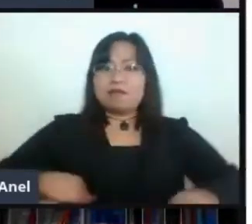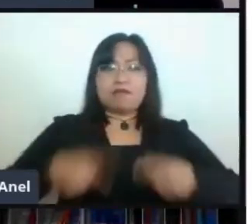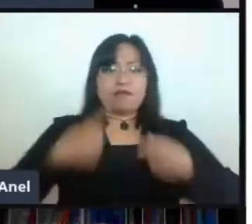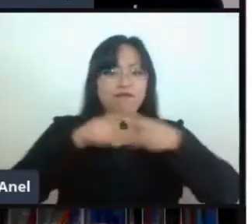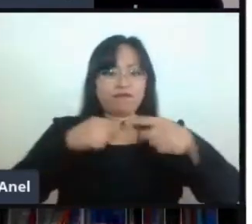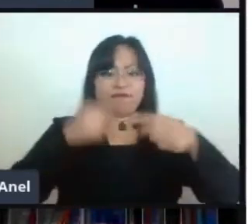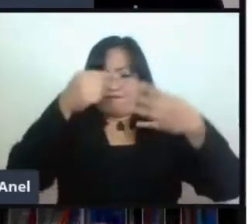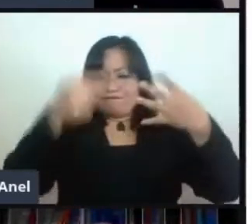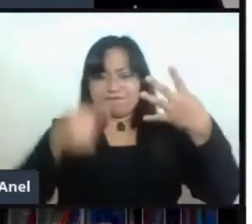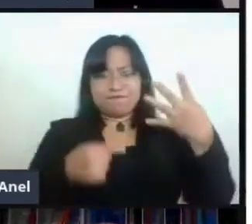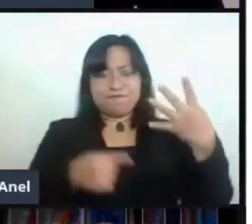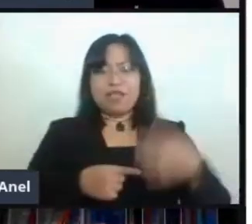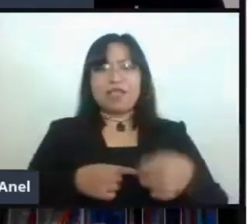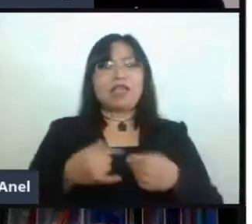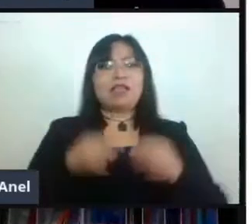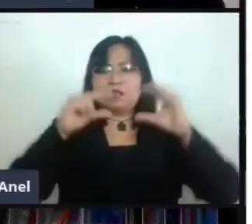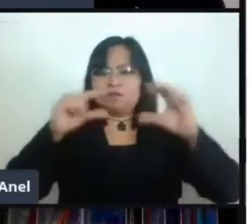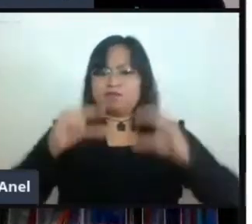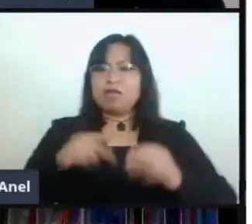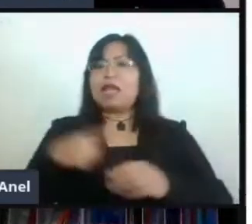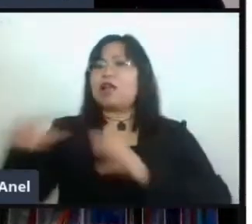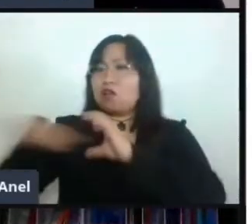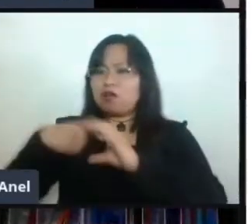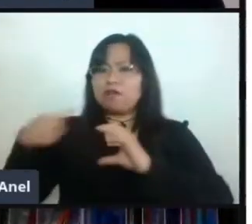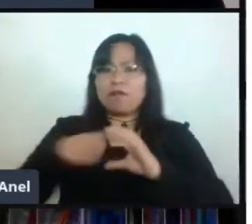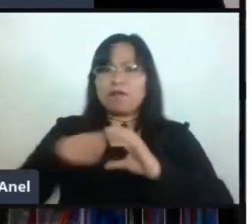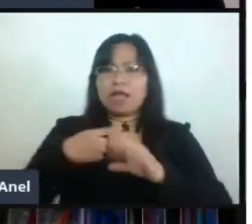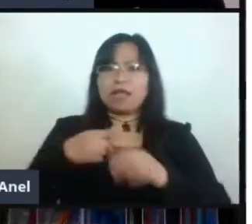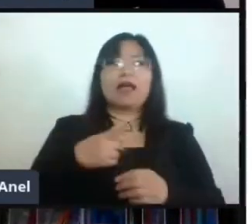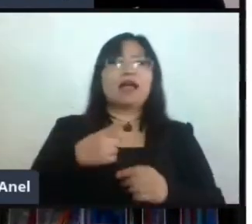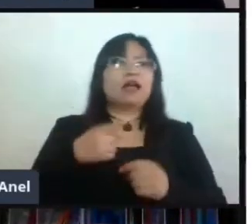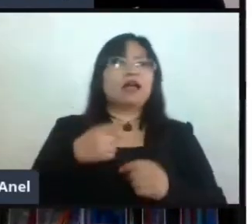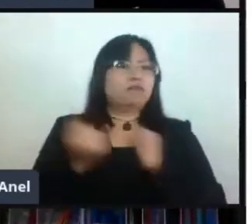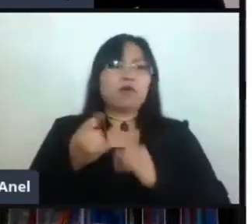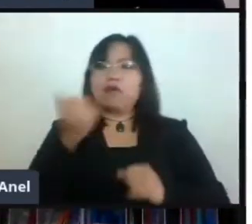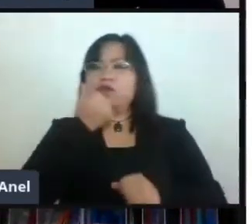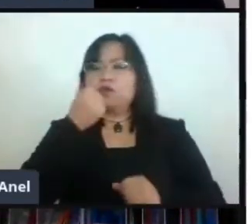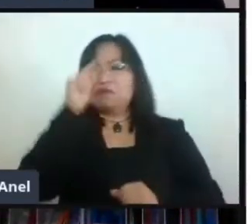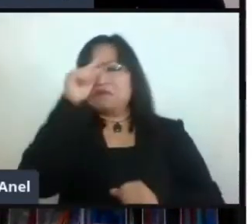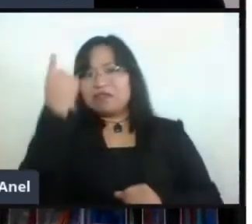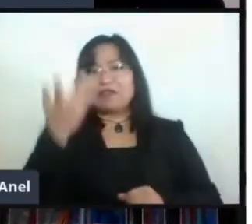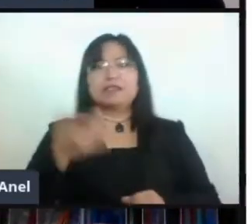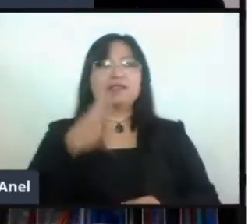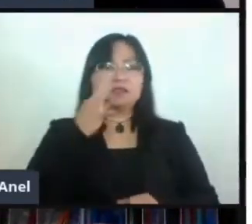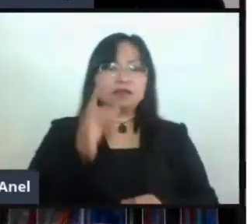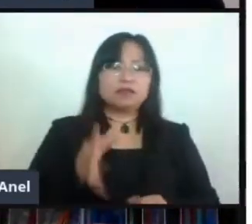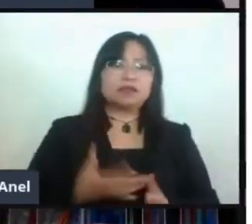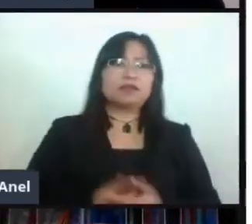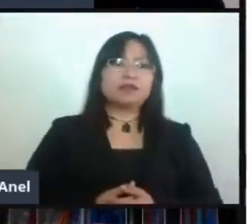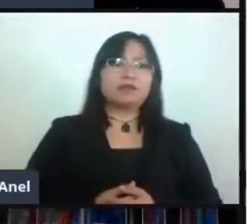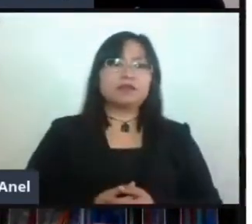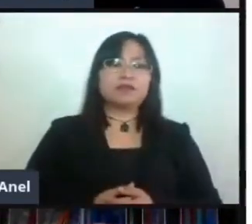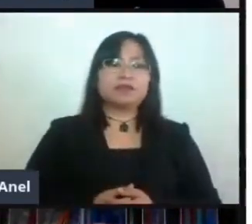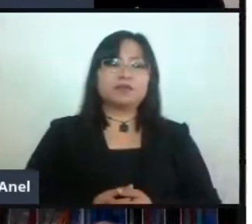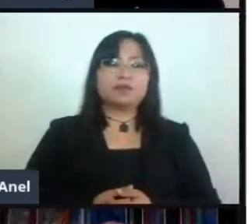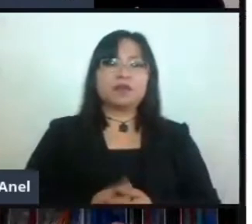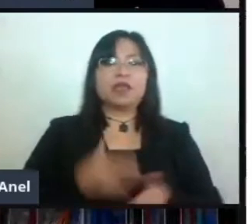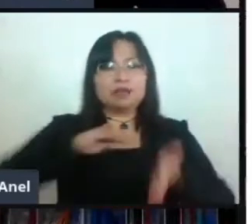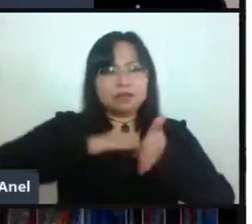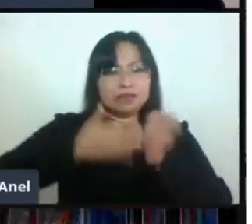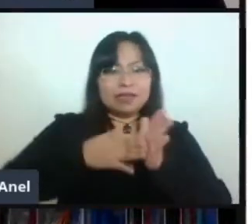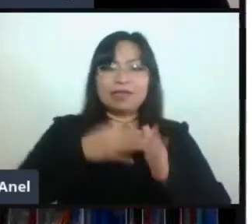de cosas, Carlos, y eso es, digamos, lo que les puedo comentar sobre las estrategias de